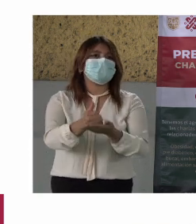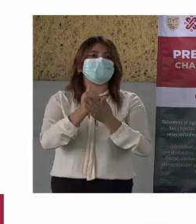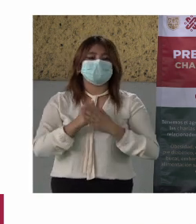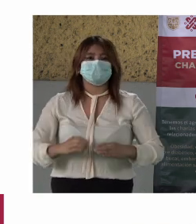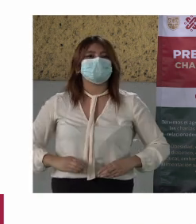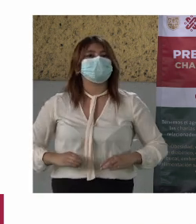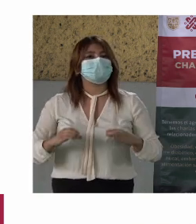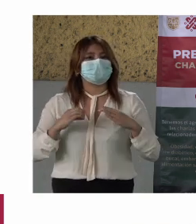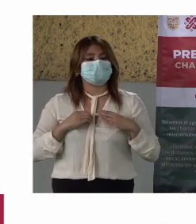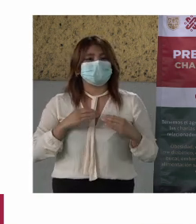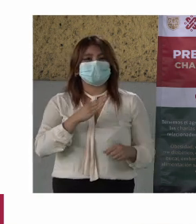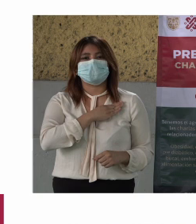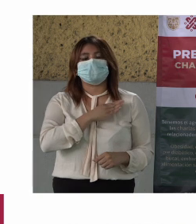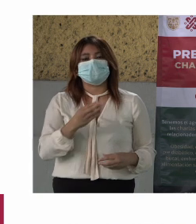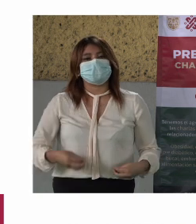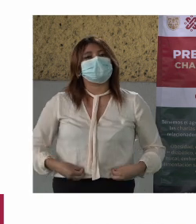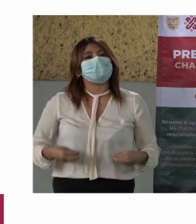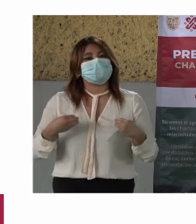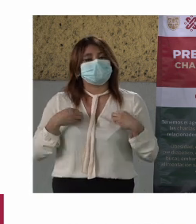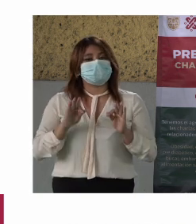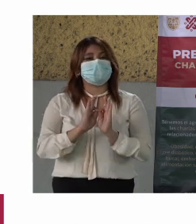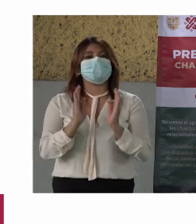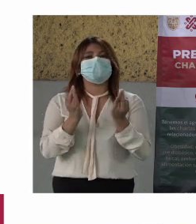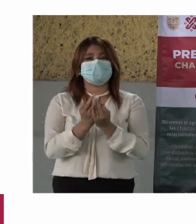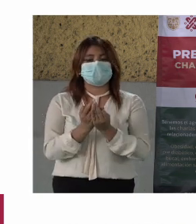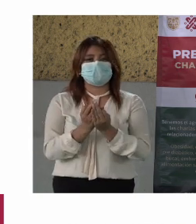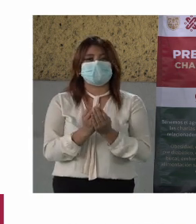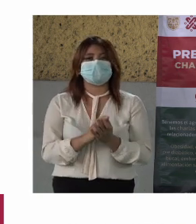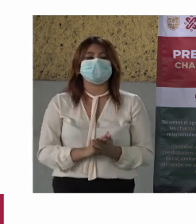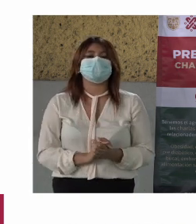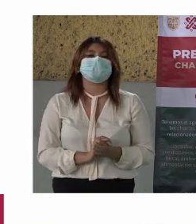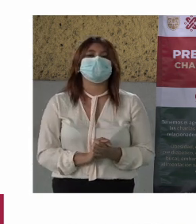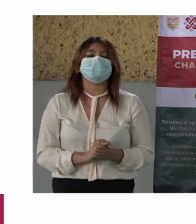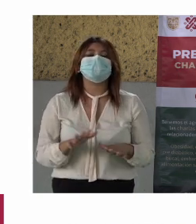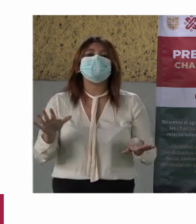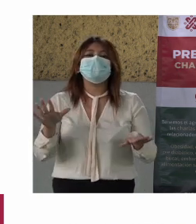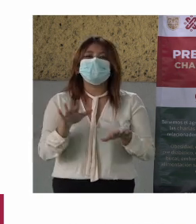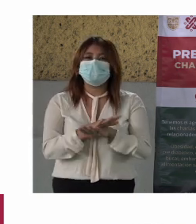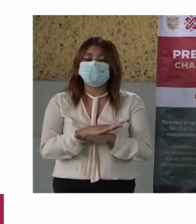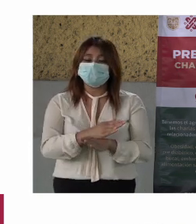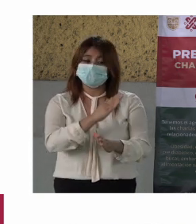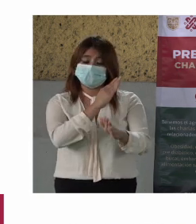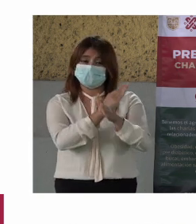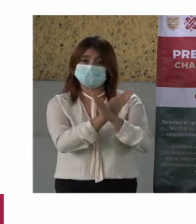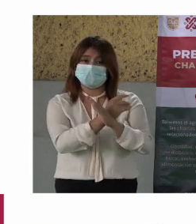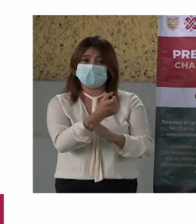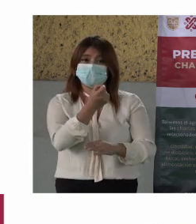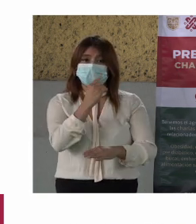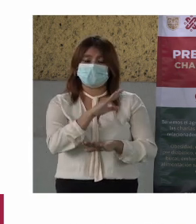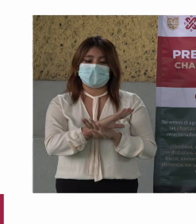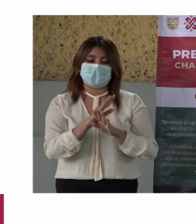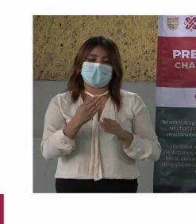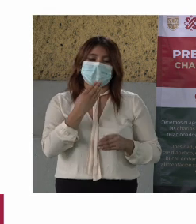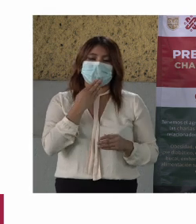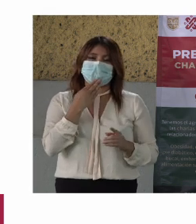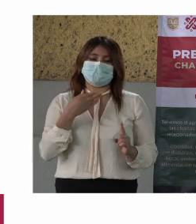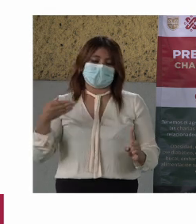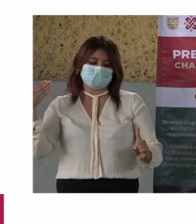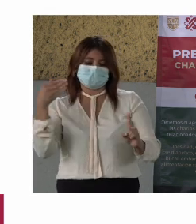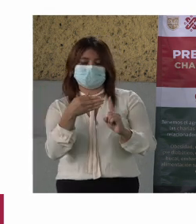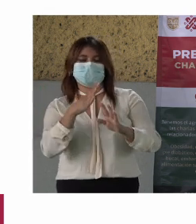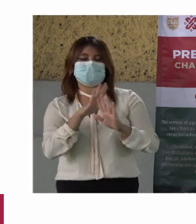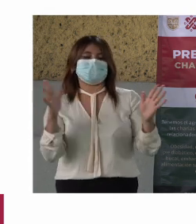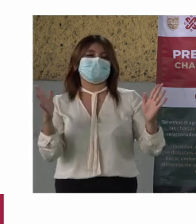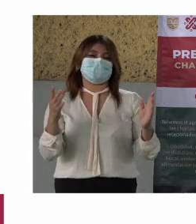estilo de vida. Y otro punto, suspender medicamentos cuando se llega a la meta, no. Si tenemos buenos niveles de glucosa,